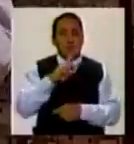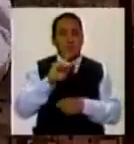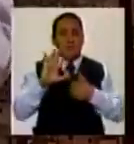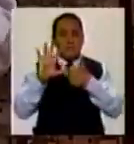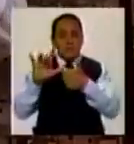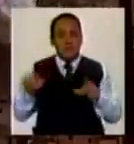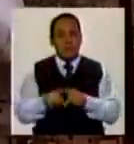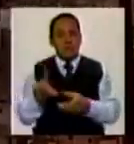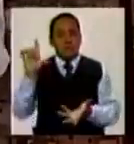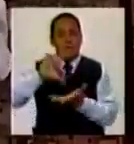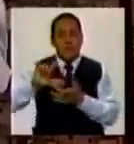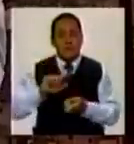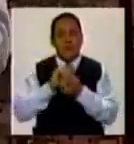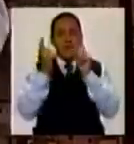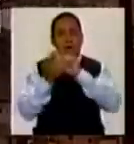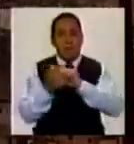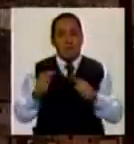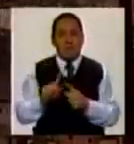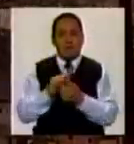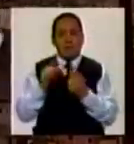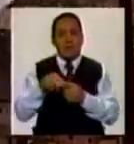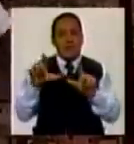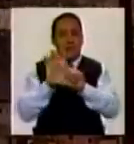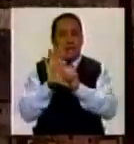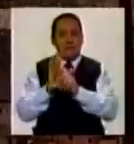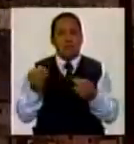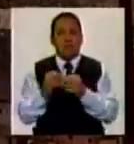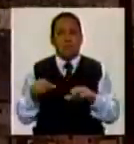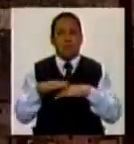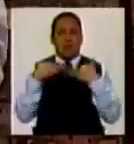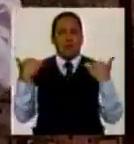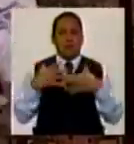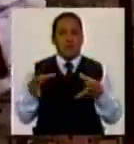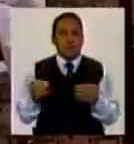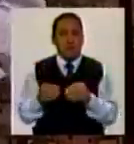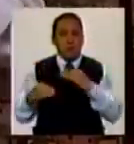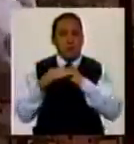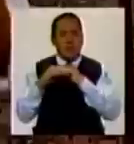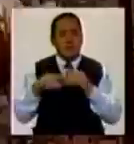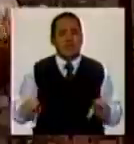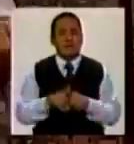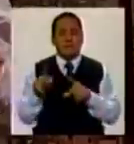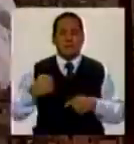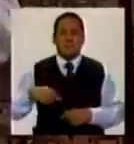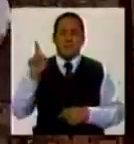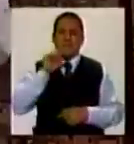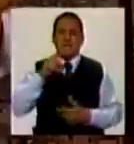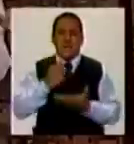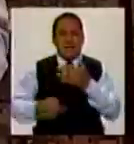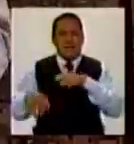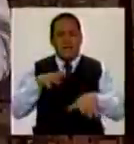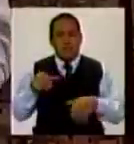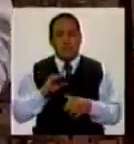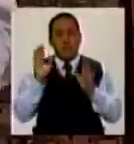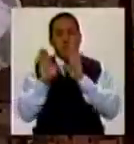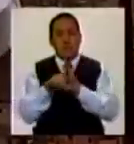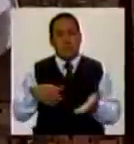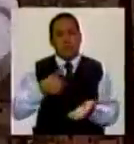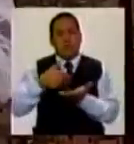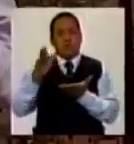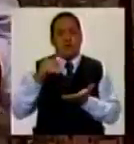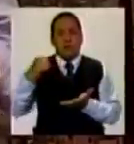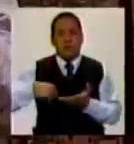una ley para cambiar la derogación porque como está, debilita la democracia. Otra de las mentiras que se ha hecho es que esta revocación en un país